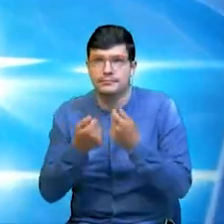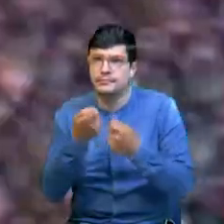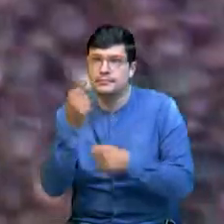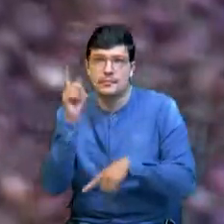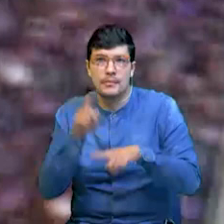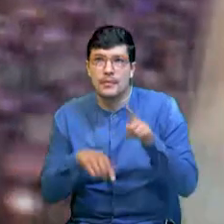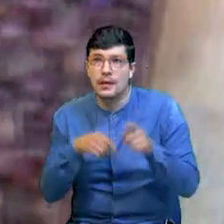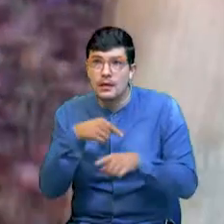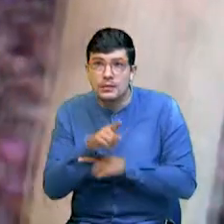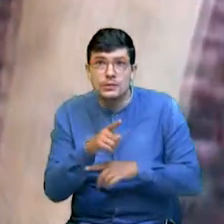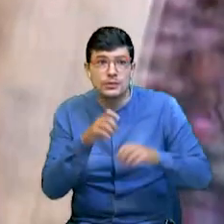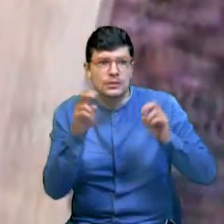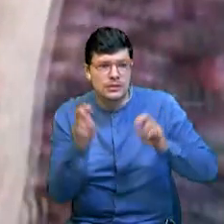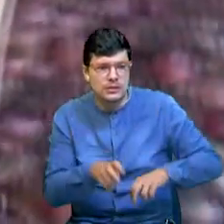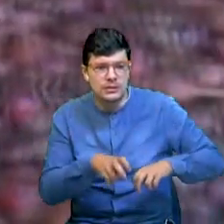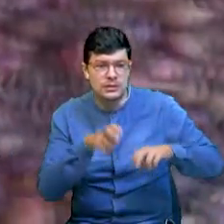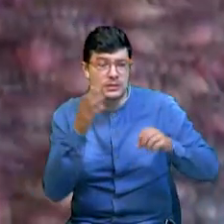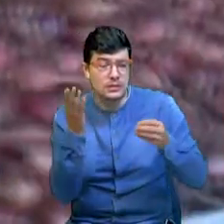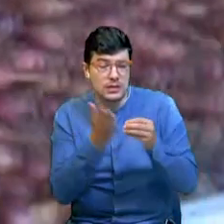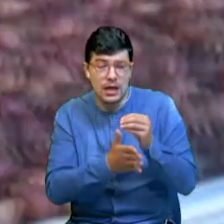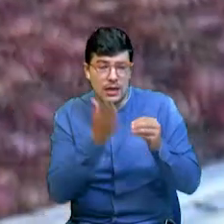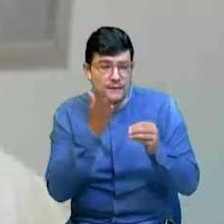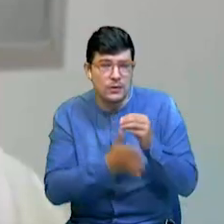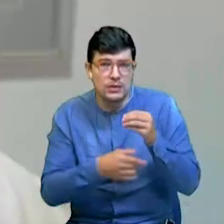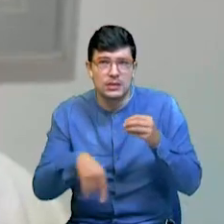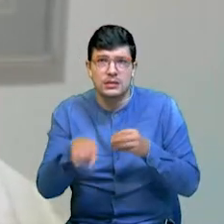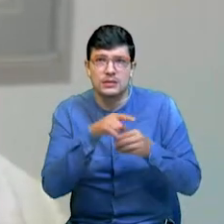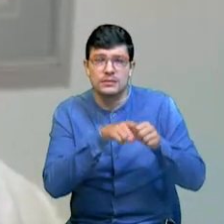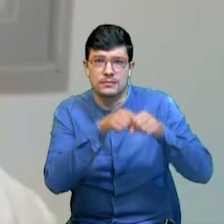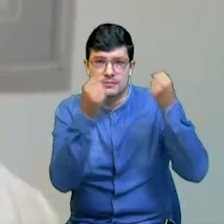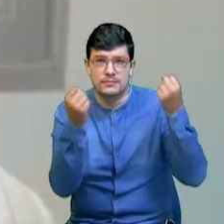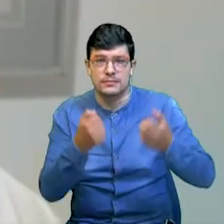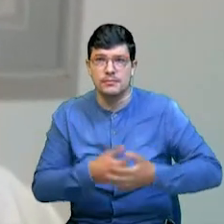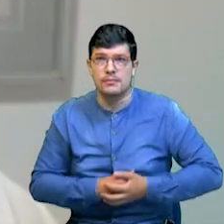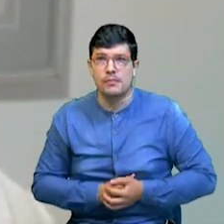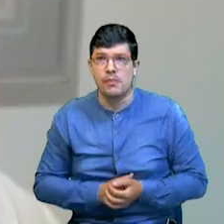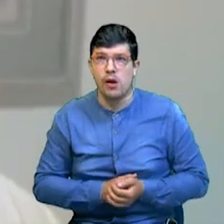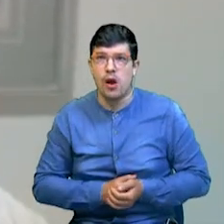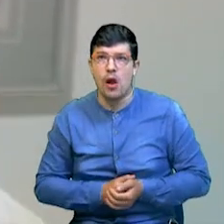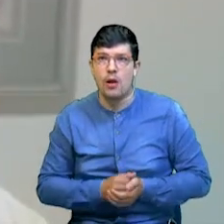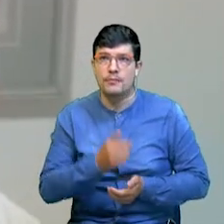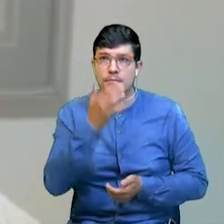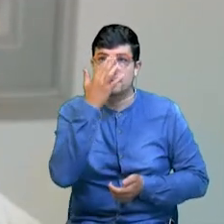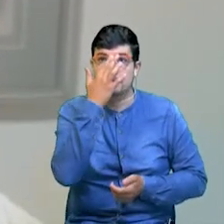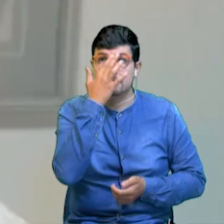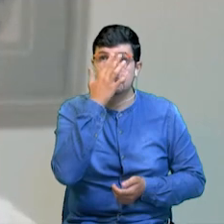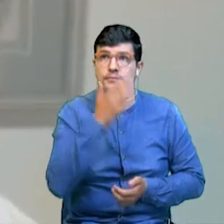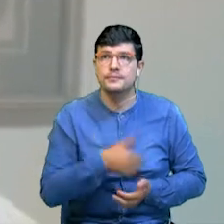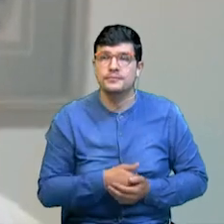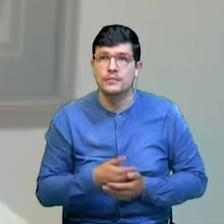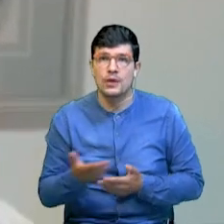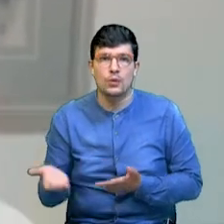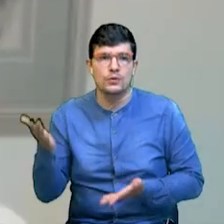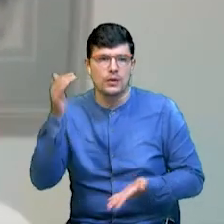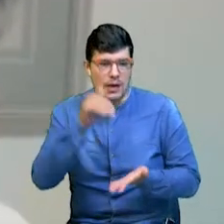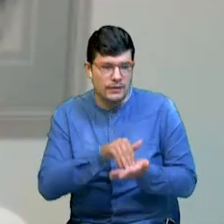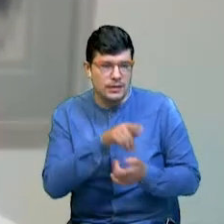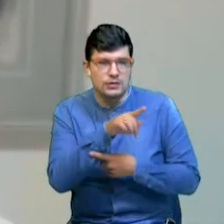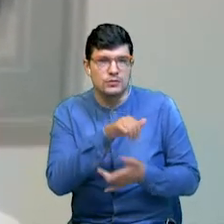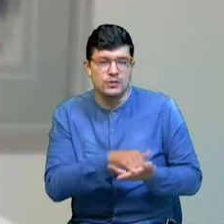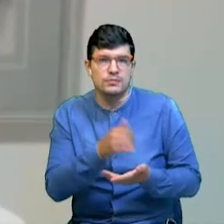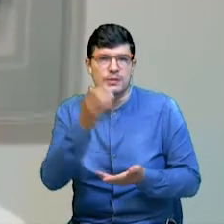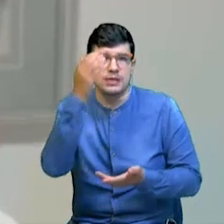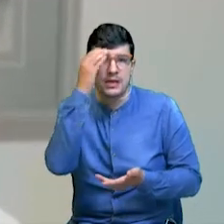y las cantidades de producción se han descompuesto. Nuevamente, muy seguramente, al parecer por el contrabando